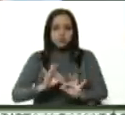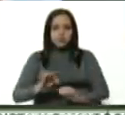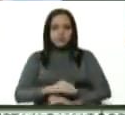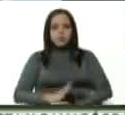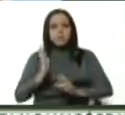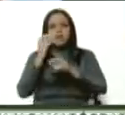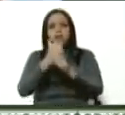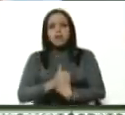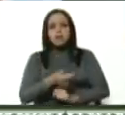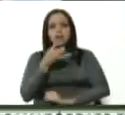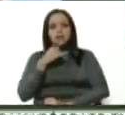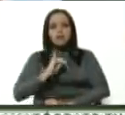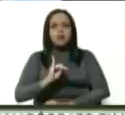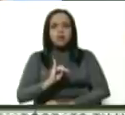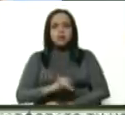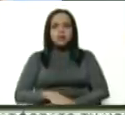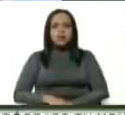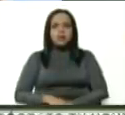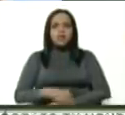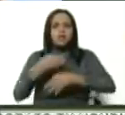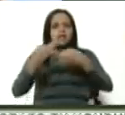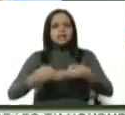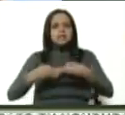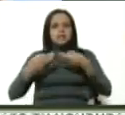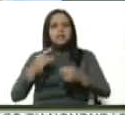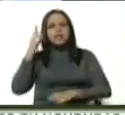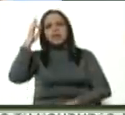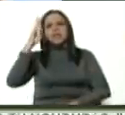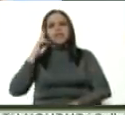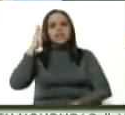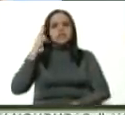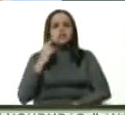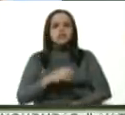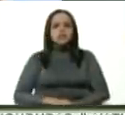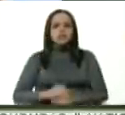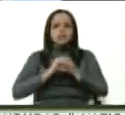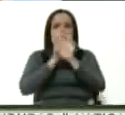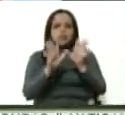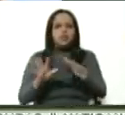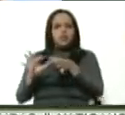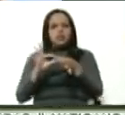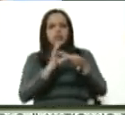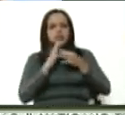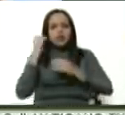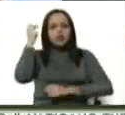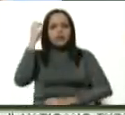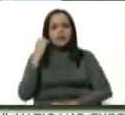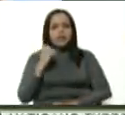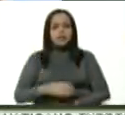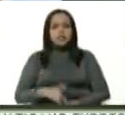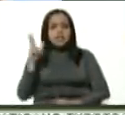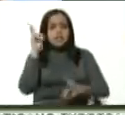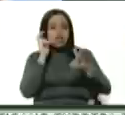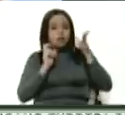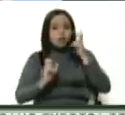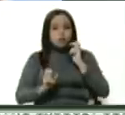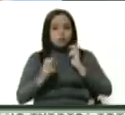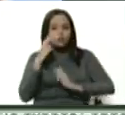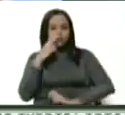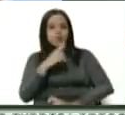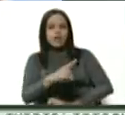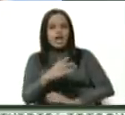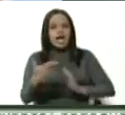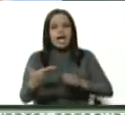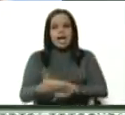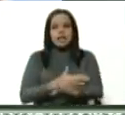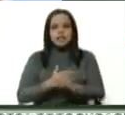esperamos que haya siempre reflexión y rectificación del lado de la Unión Europea y que escuchen la versión del gobierno.